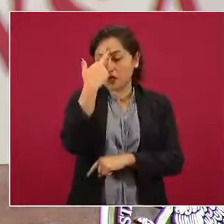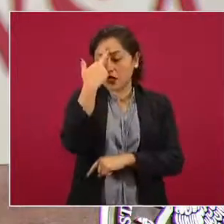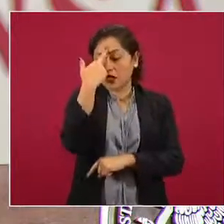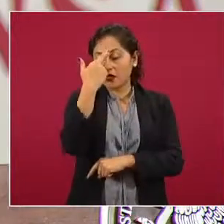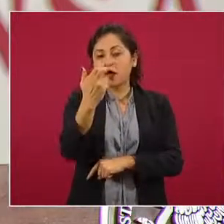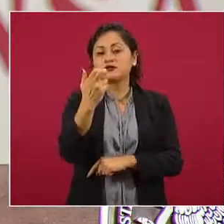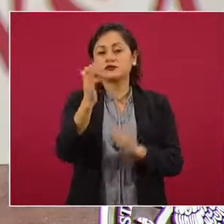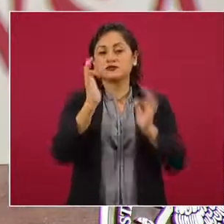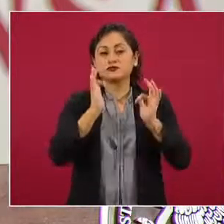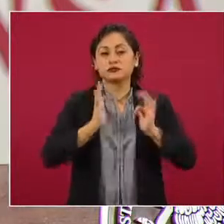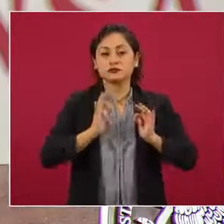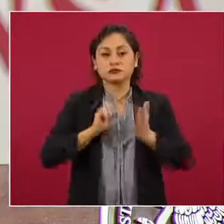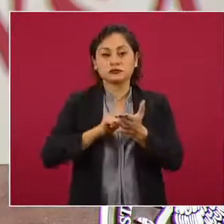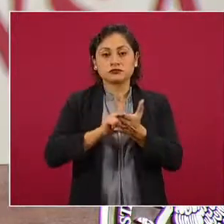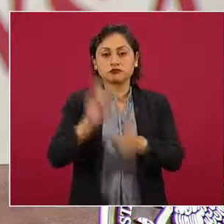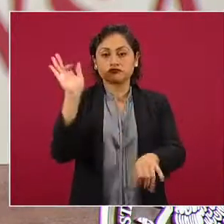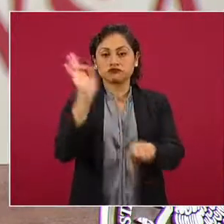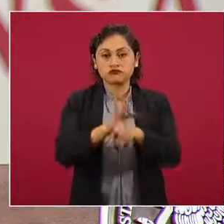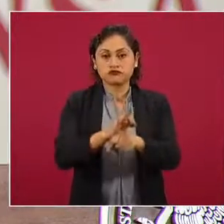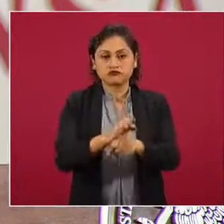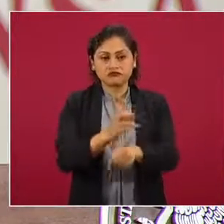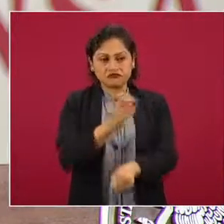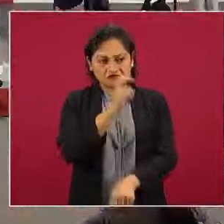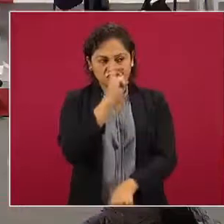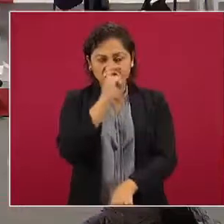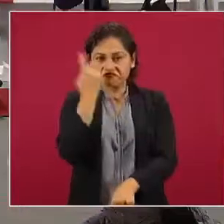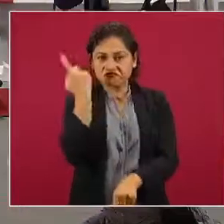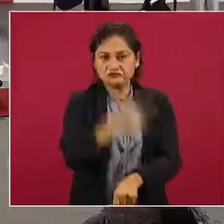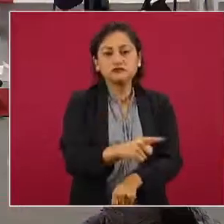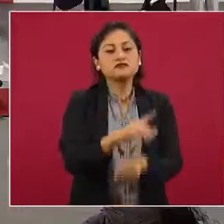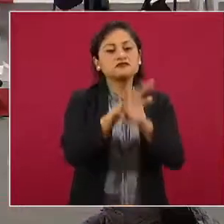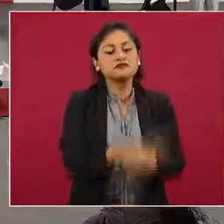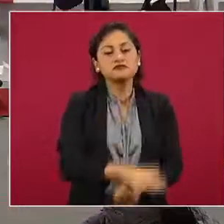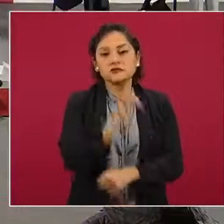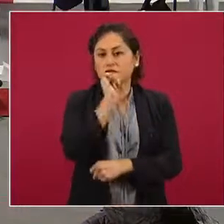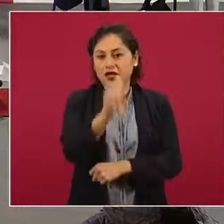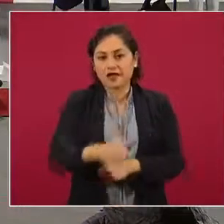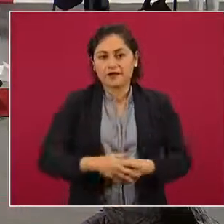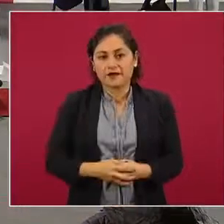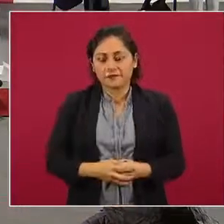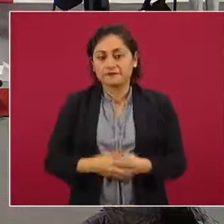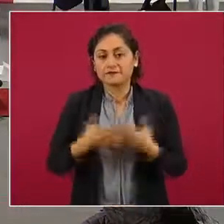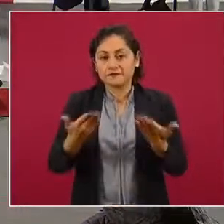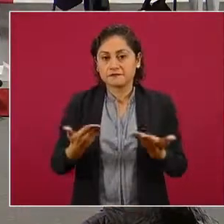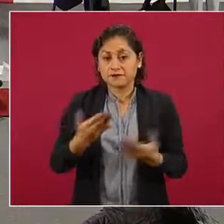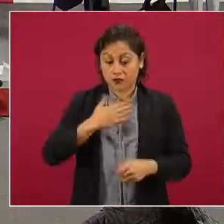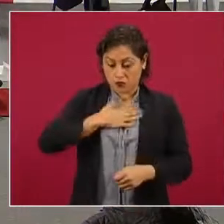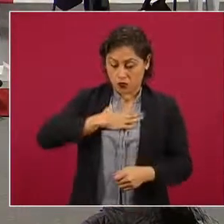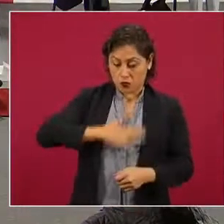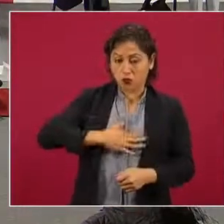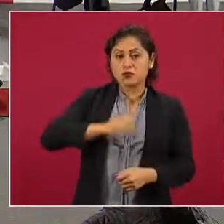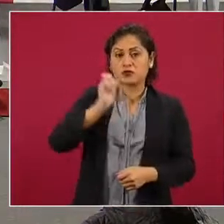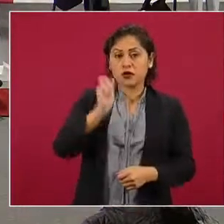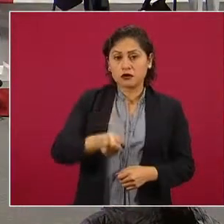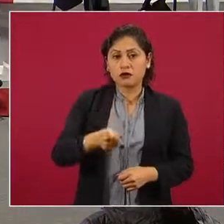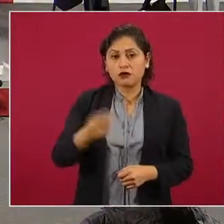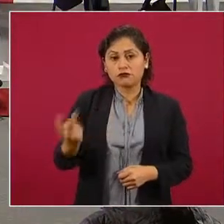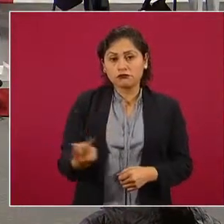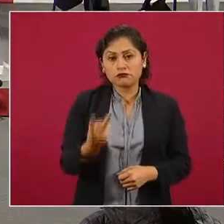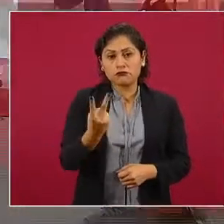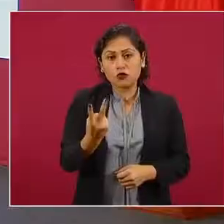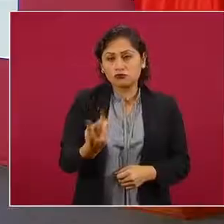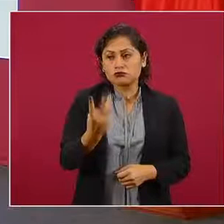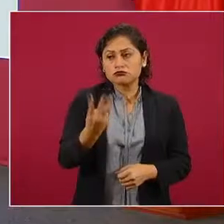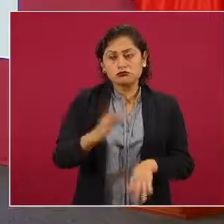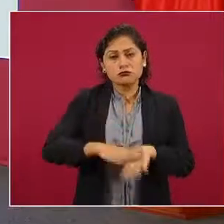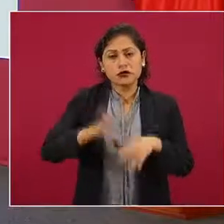fuerza. La justicia es la conciliación civilizada de los derechos de dos o más actores sociales con base